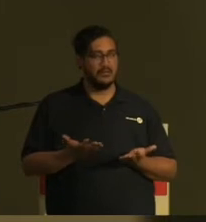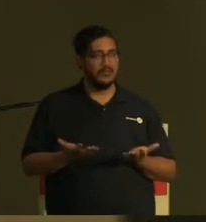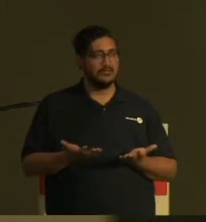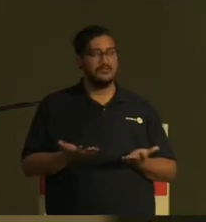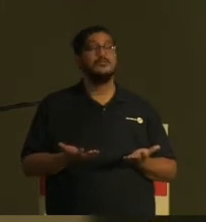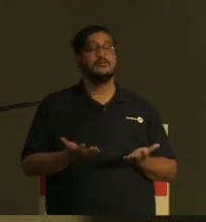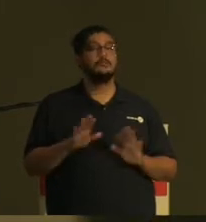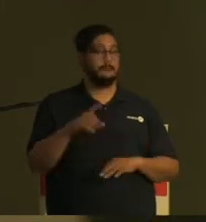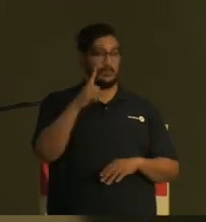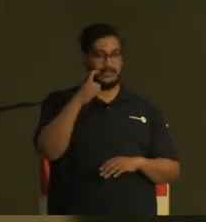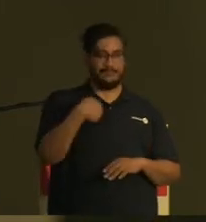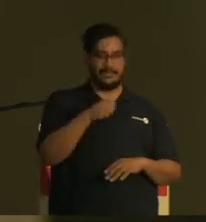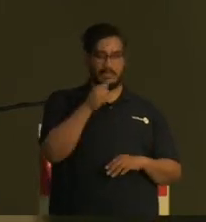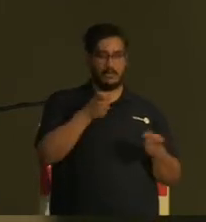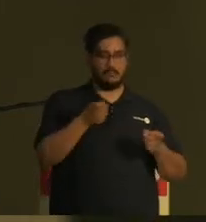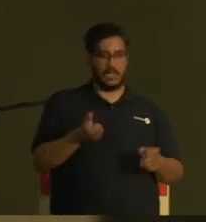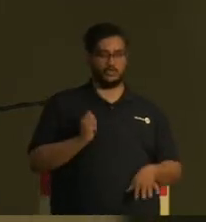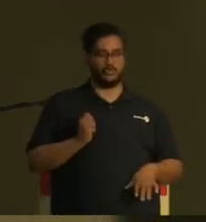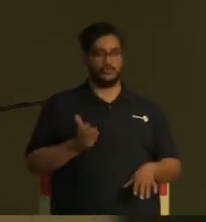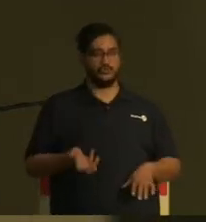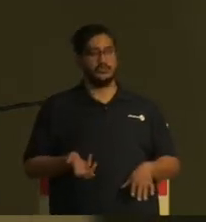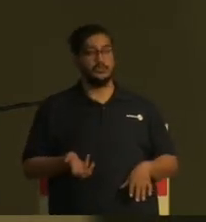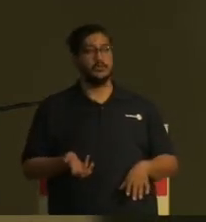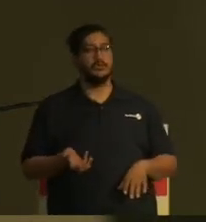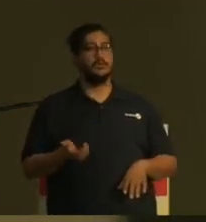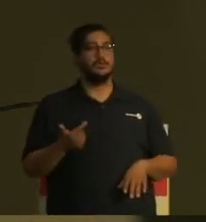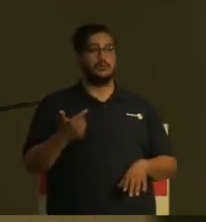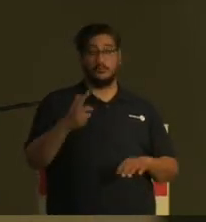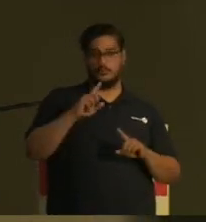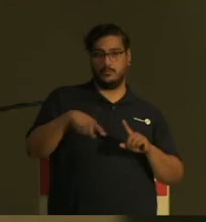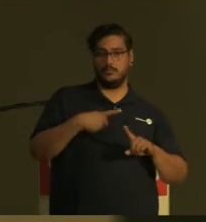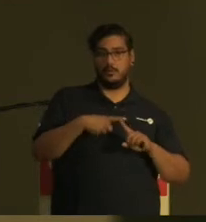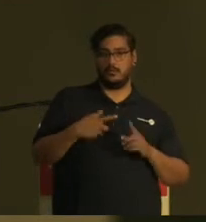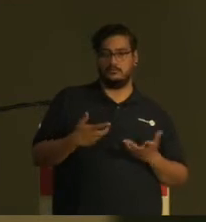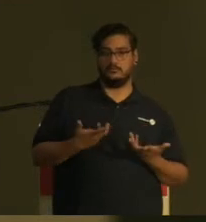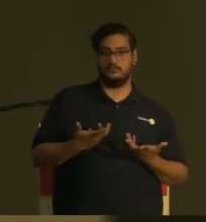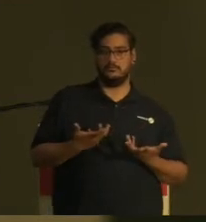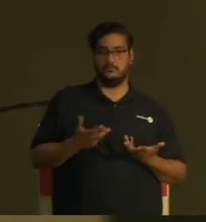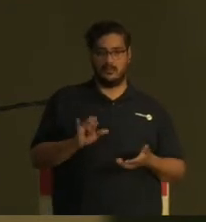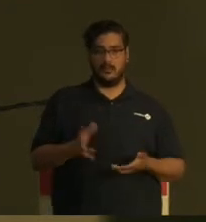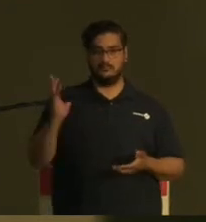porque como yo no los manejo, ¿no? Porque no contesté hace un rato cuando hablabas